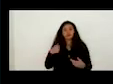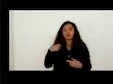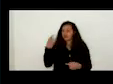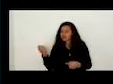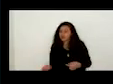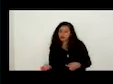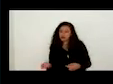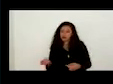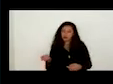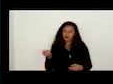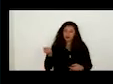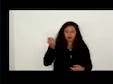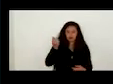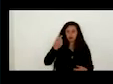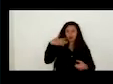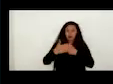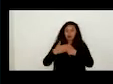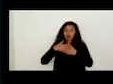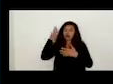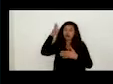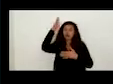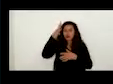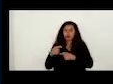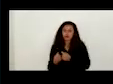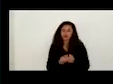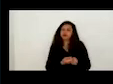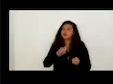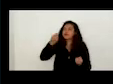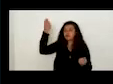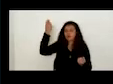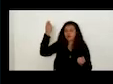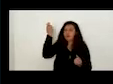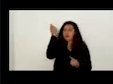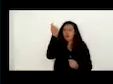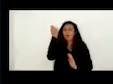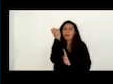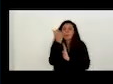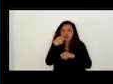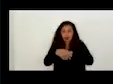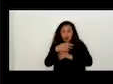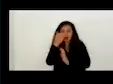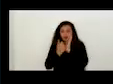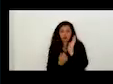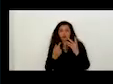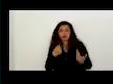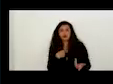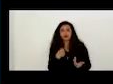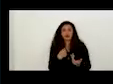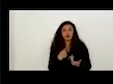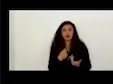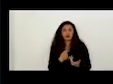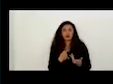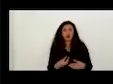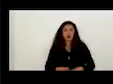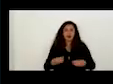el riesgo a un futuro va a ser mucho menor que si yo ya lo abordo en una etapa adulta, en